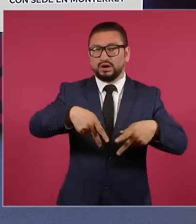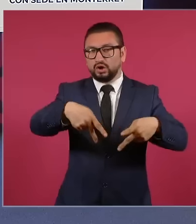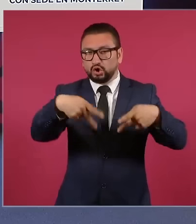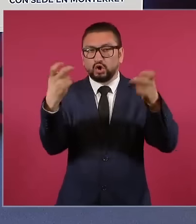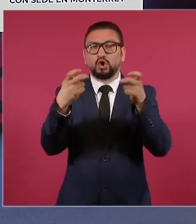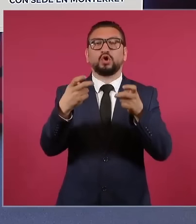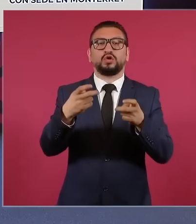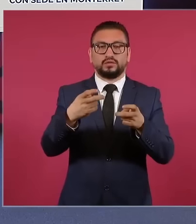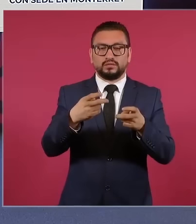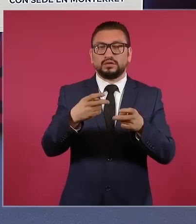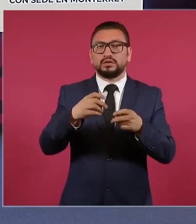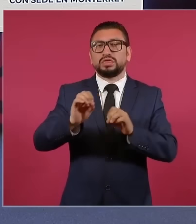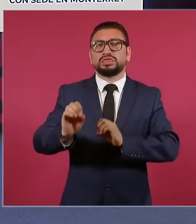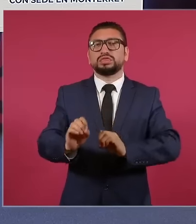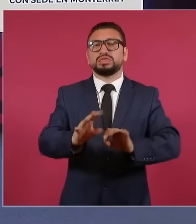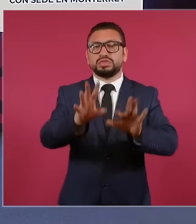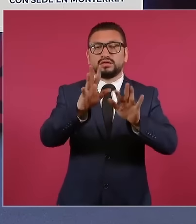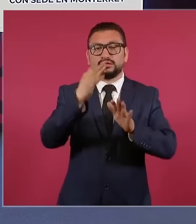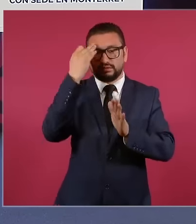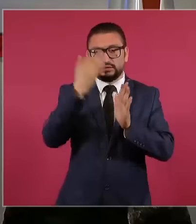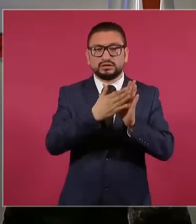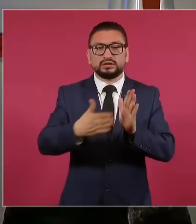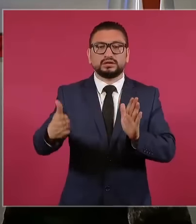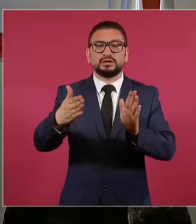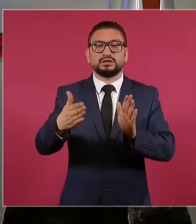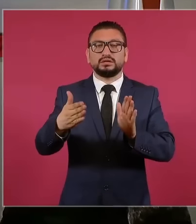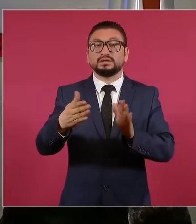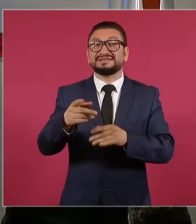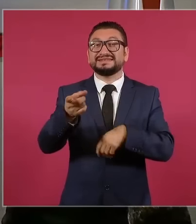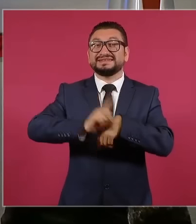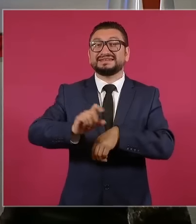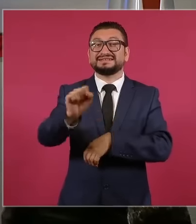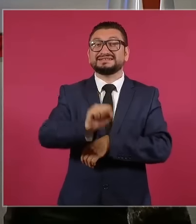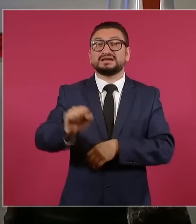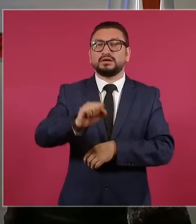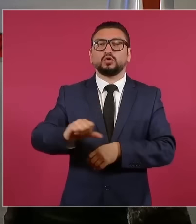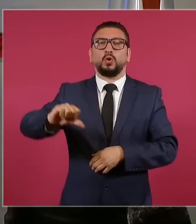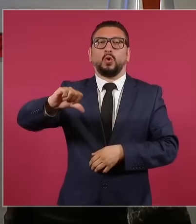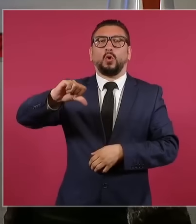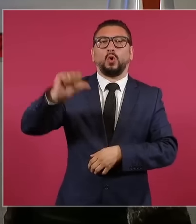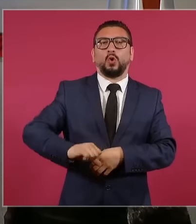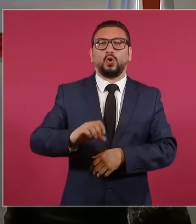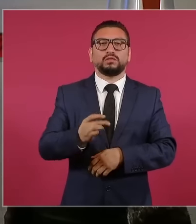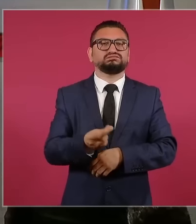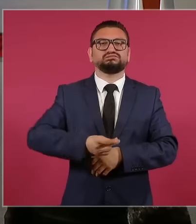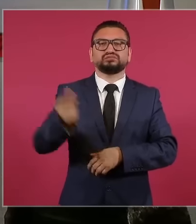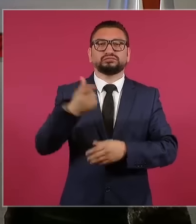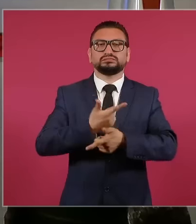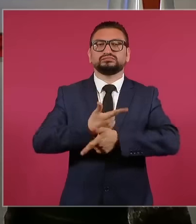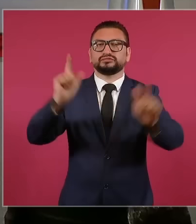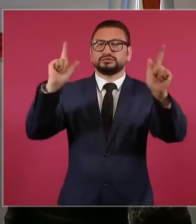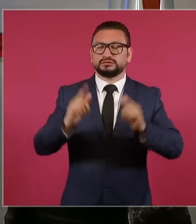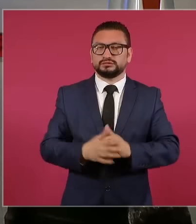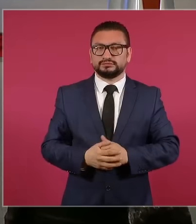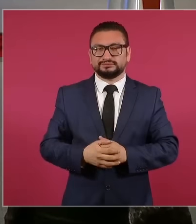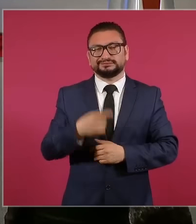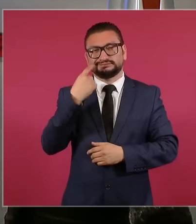y el plazo otorgado para la liberación en sábado es inmediatamente inmediatamente